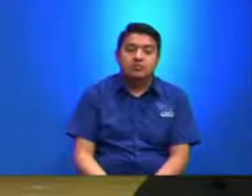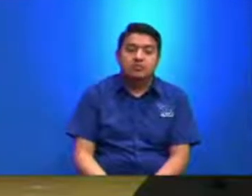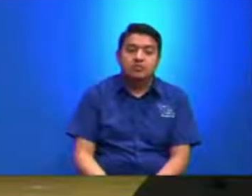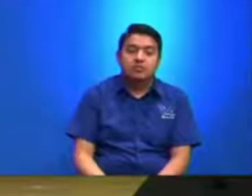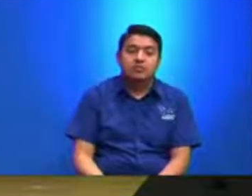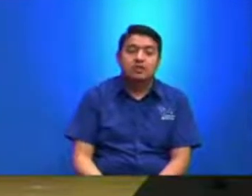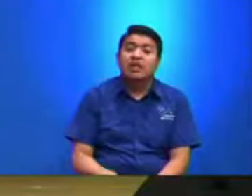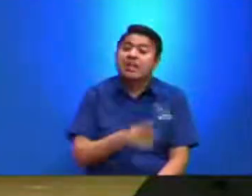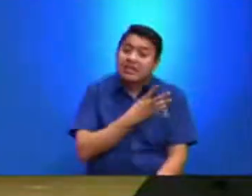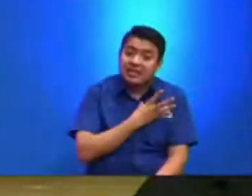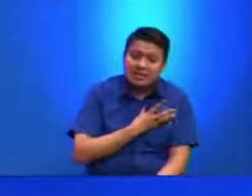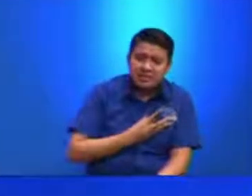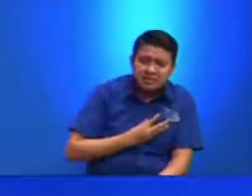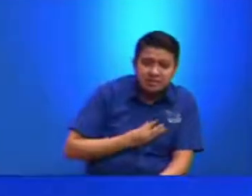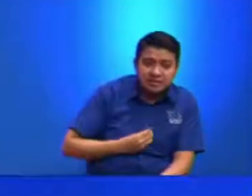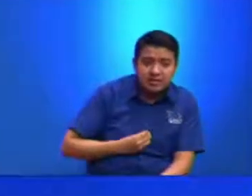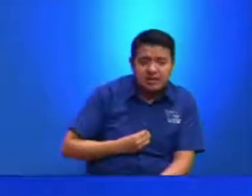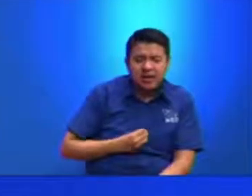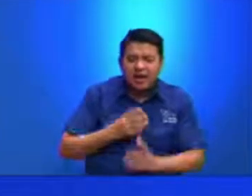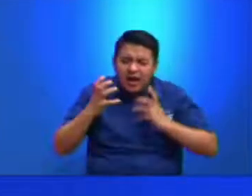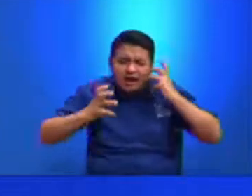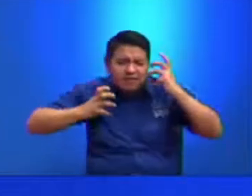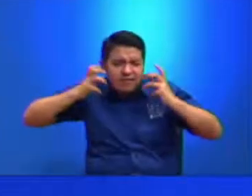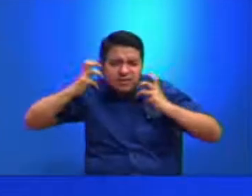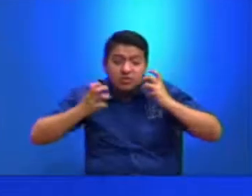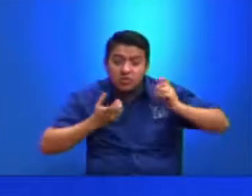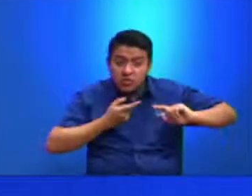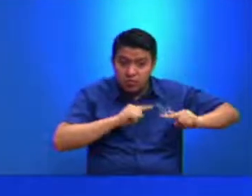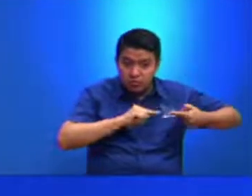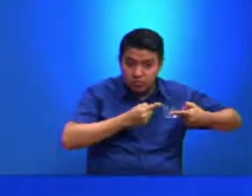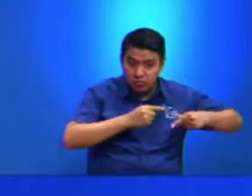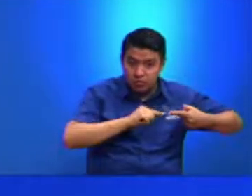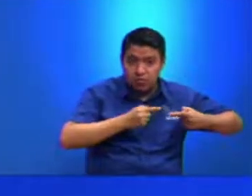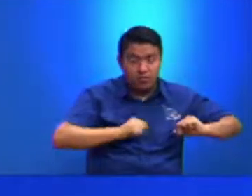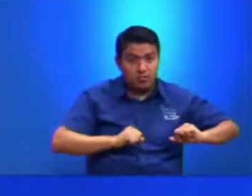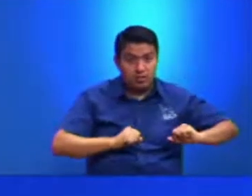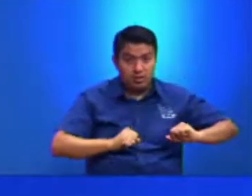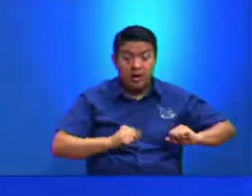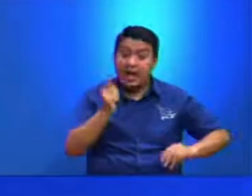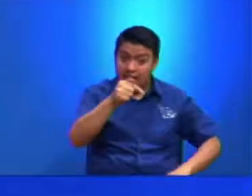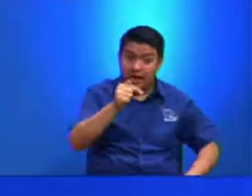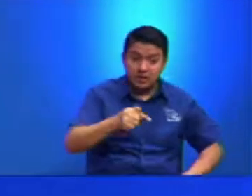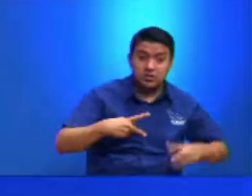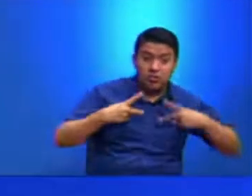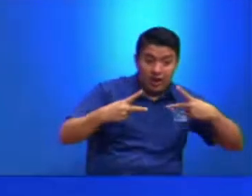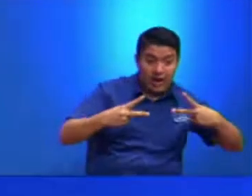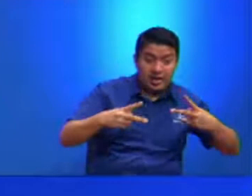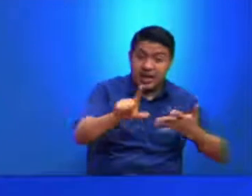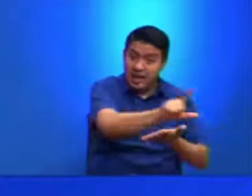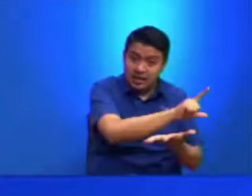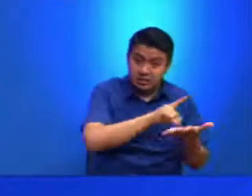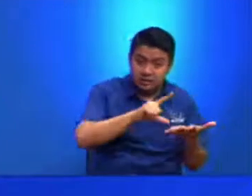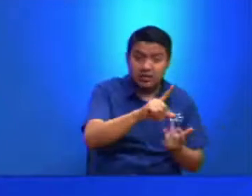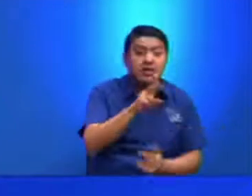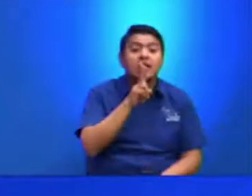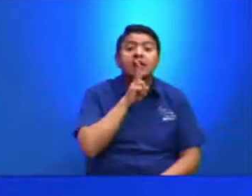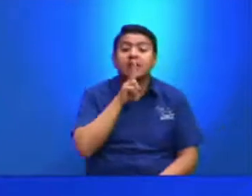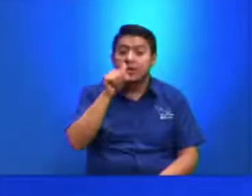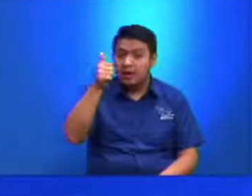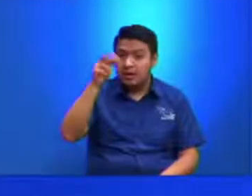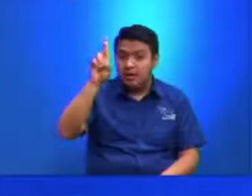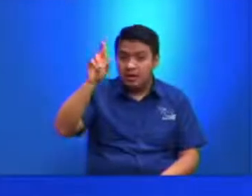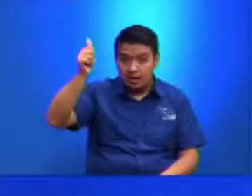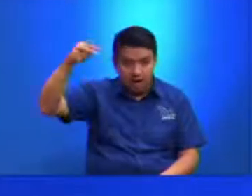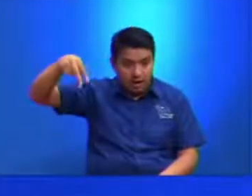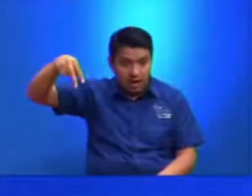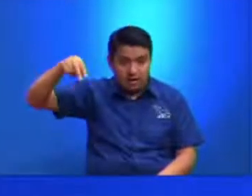tristeza, aflicción, dolor. Por eso hay que salir de Harán. El Harán hace que se sequen.